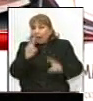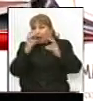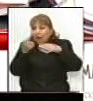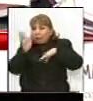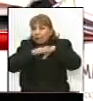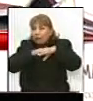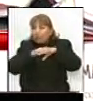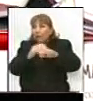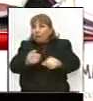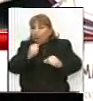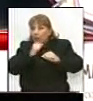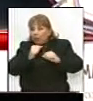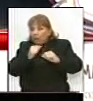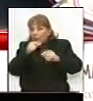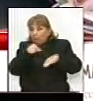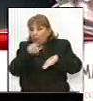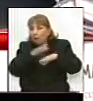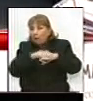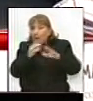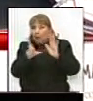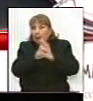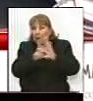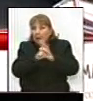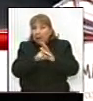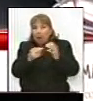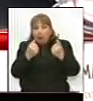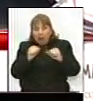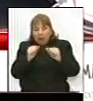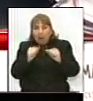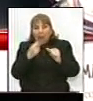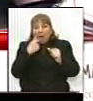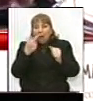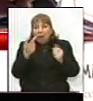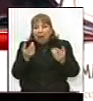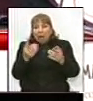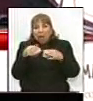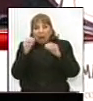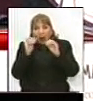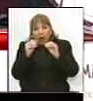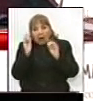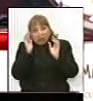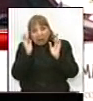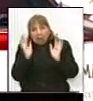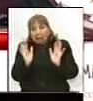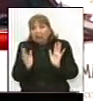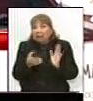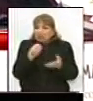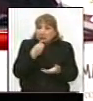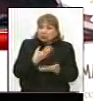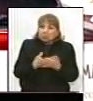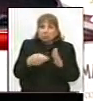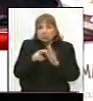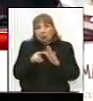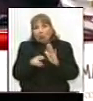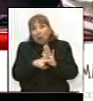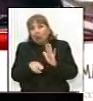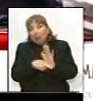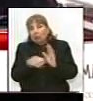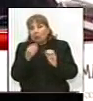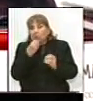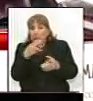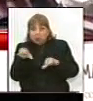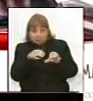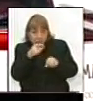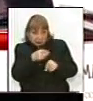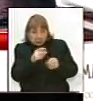soberanía, fuerza de poder hacer una norma que modifique la